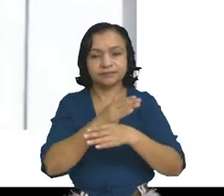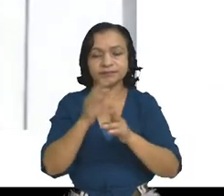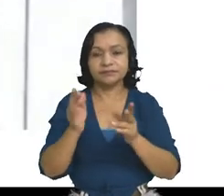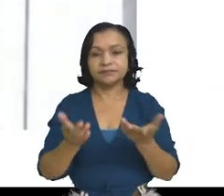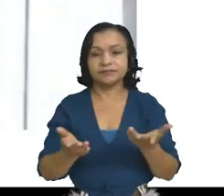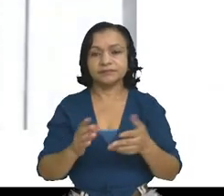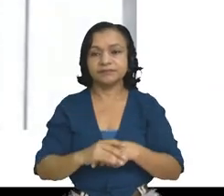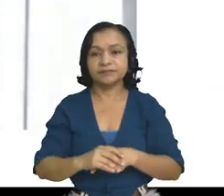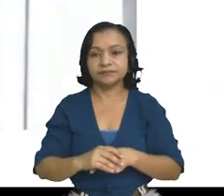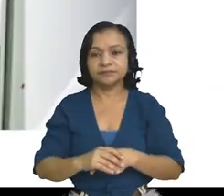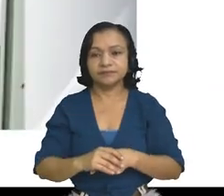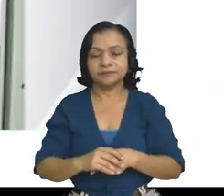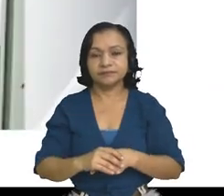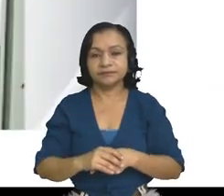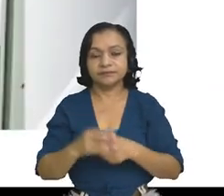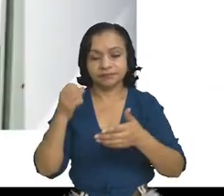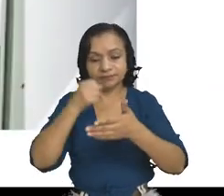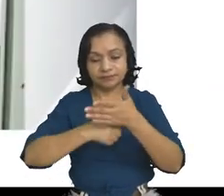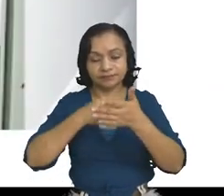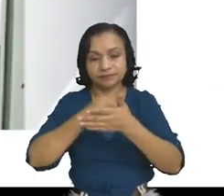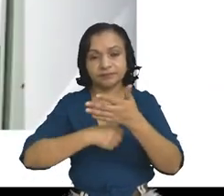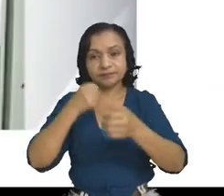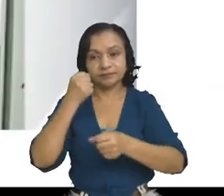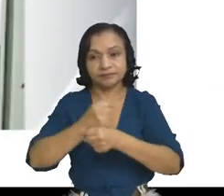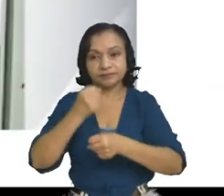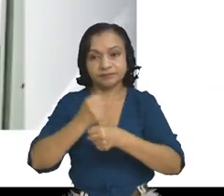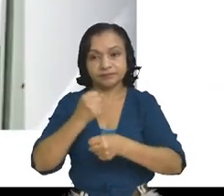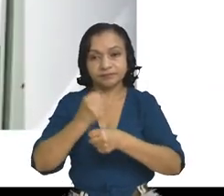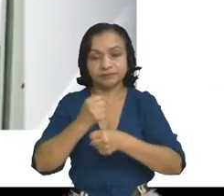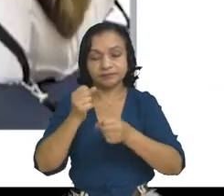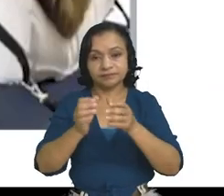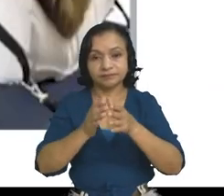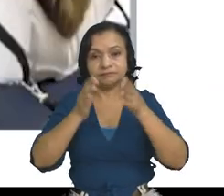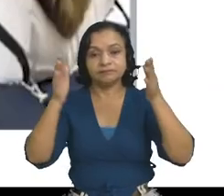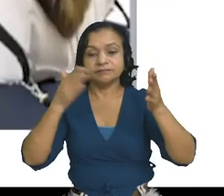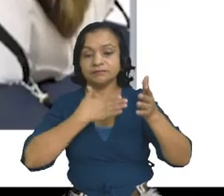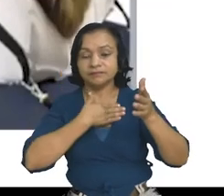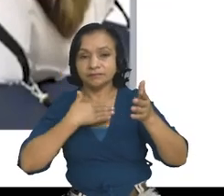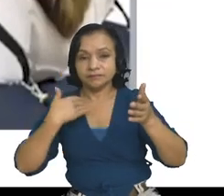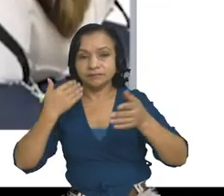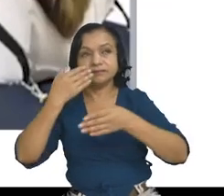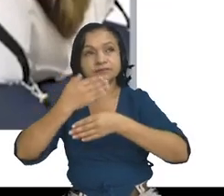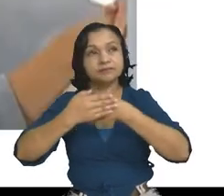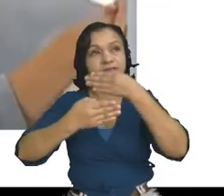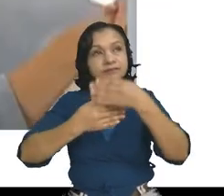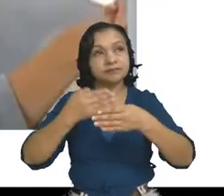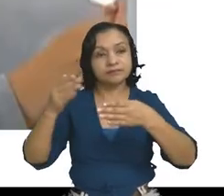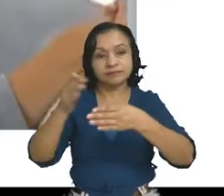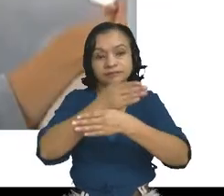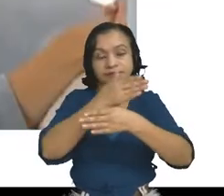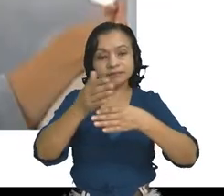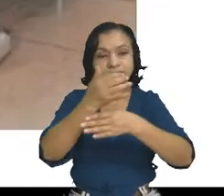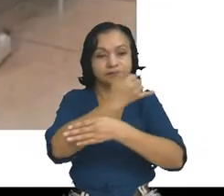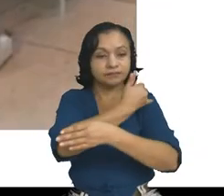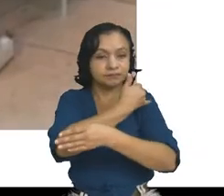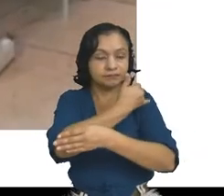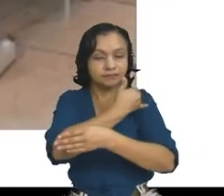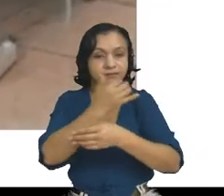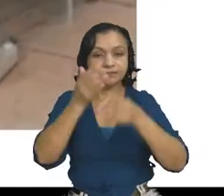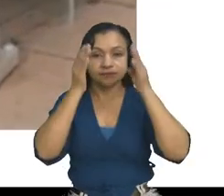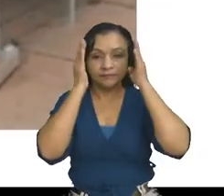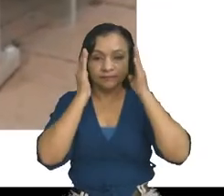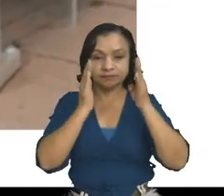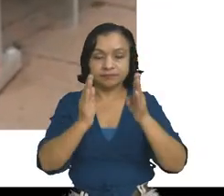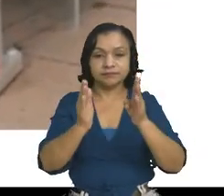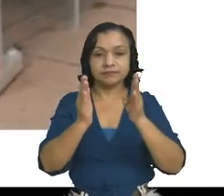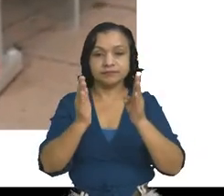también. Prácticamente el esfuerzo que se ha realizado de ampliar, de mejorar los hospitales y también estructuras de atención